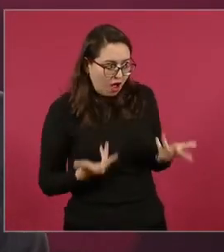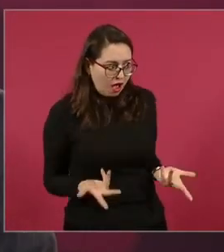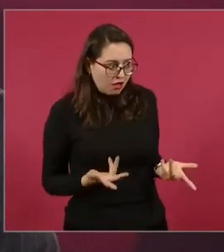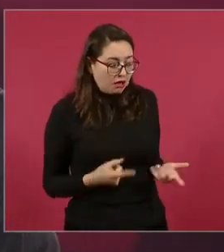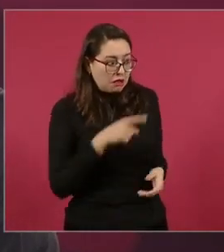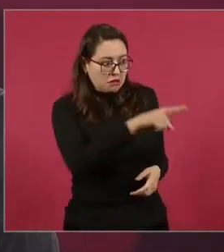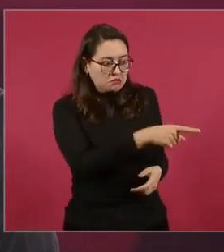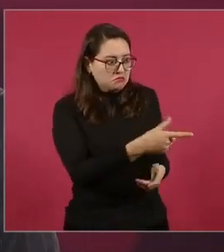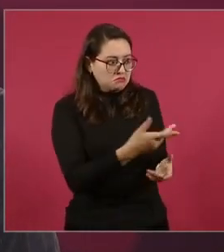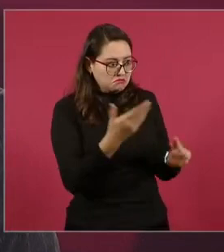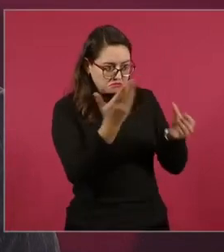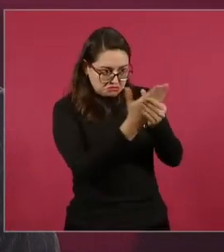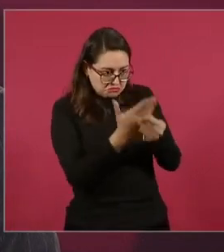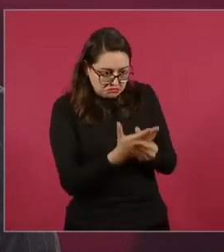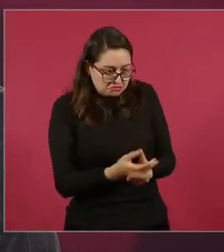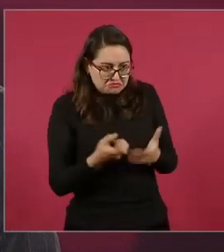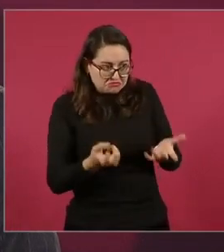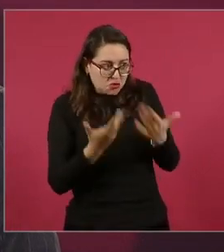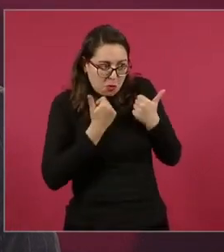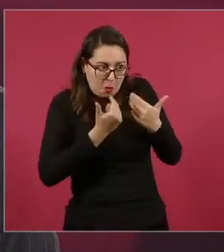están pidiendo.